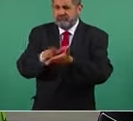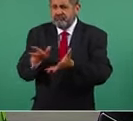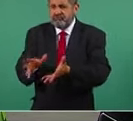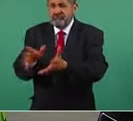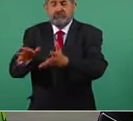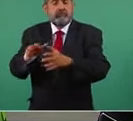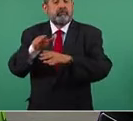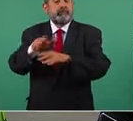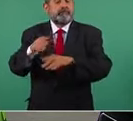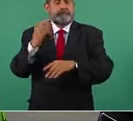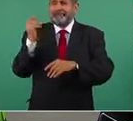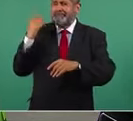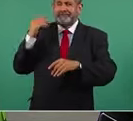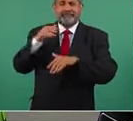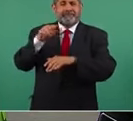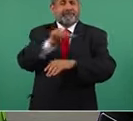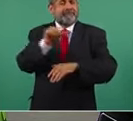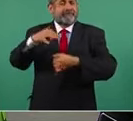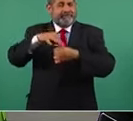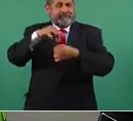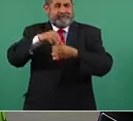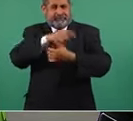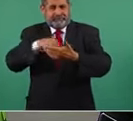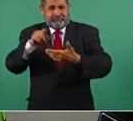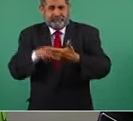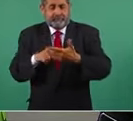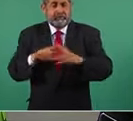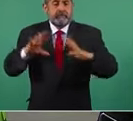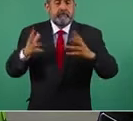electoral. Sí, se empeñó un total de